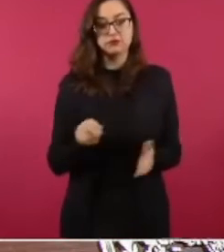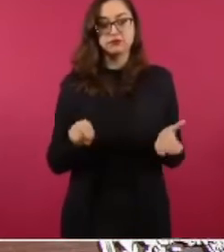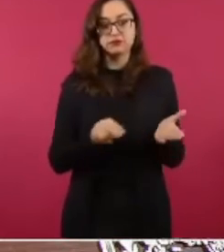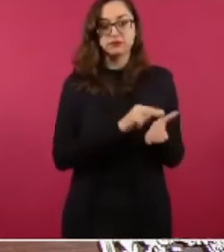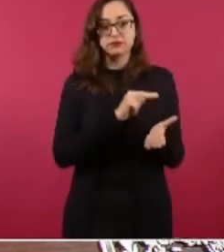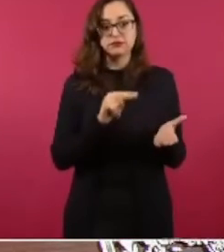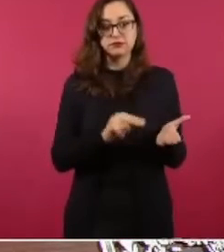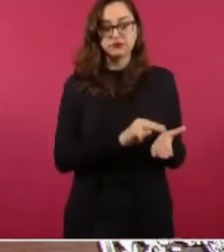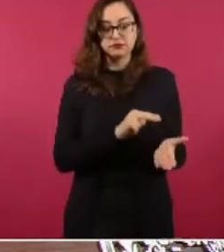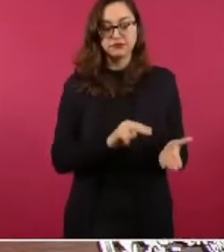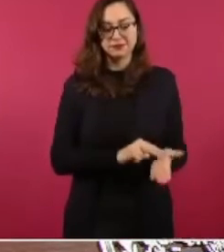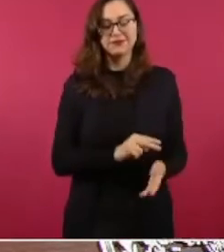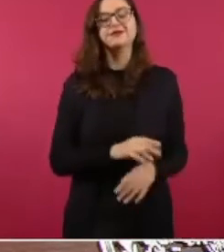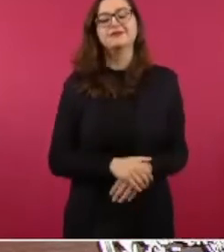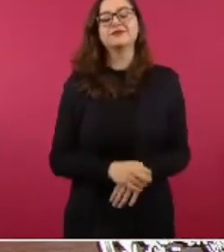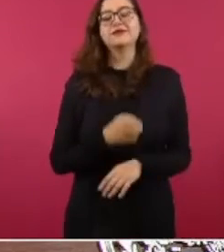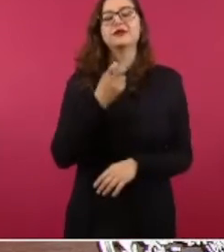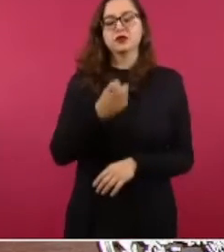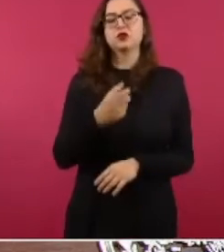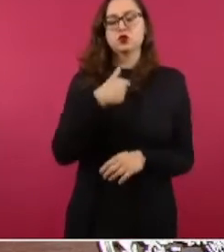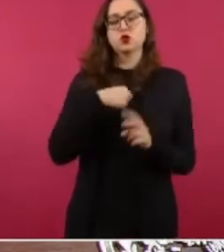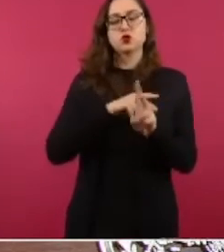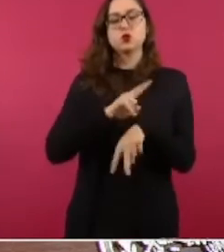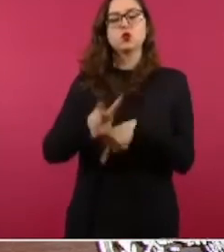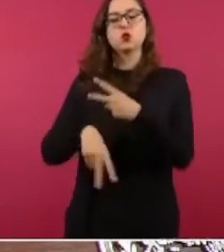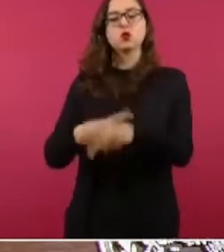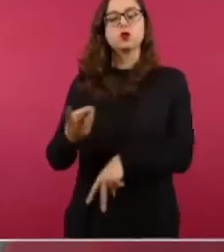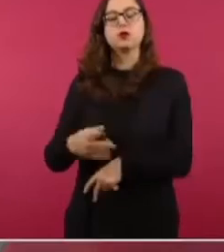Entonces vamos a pasar allá a Xochutla,